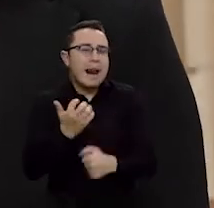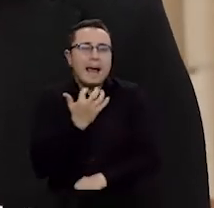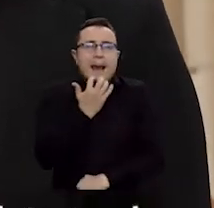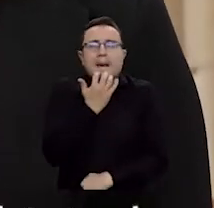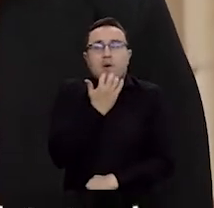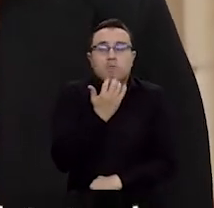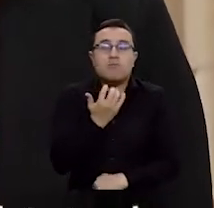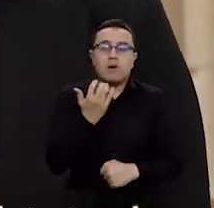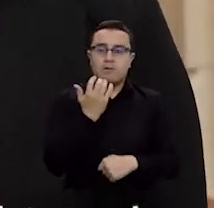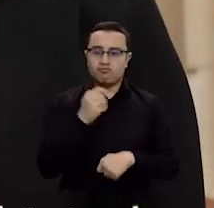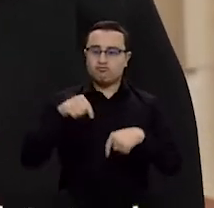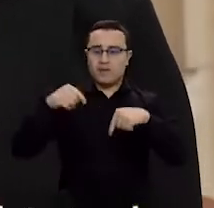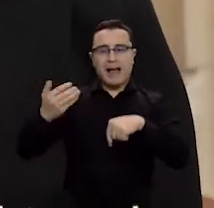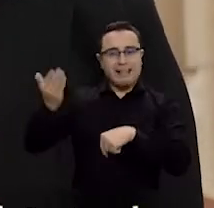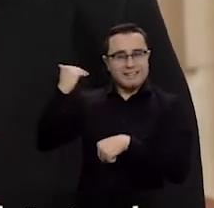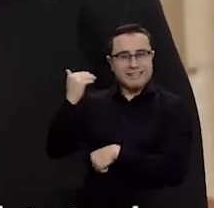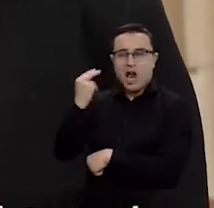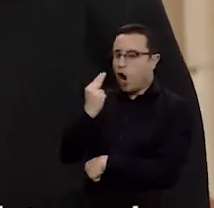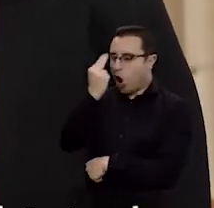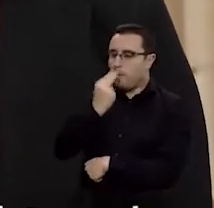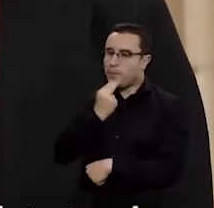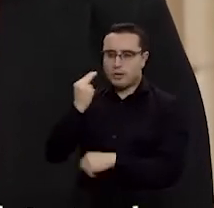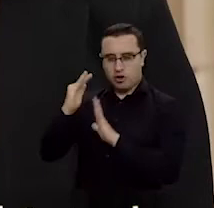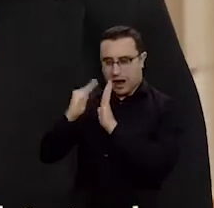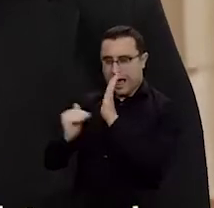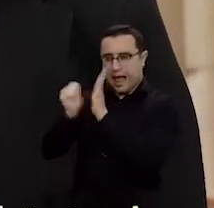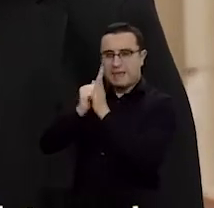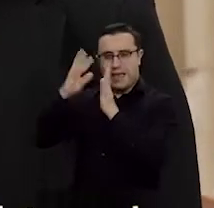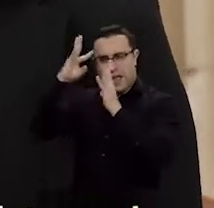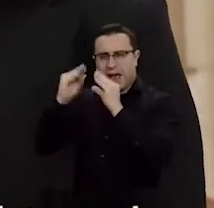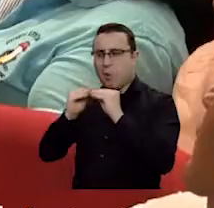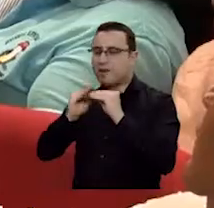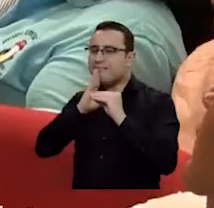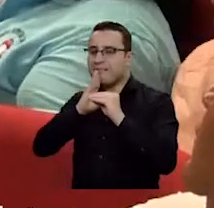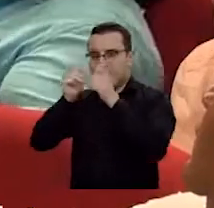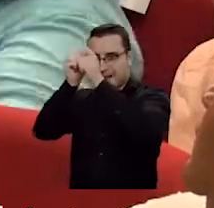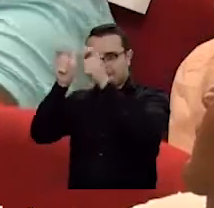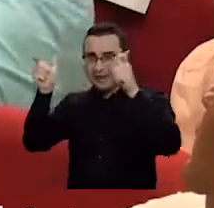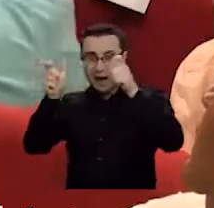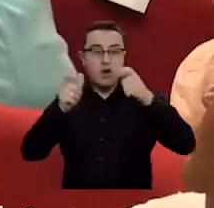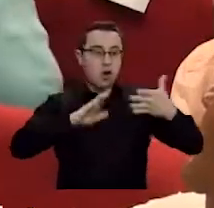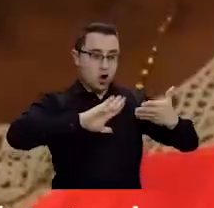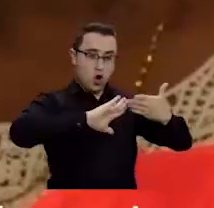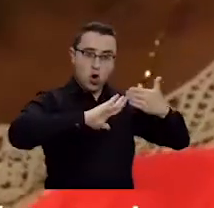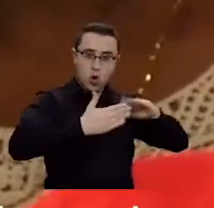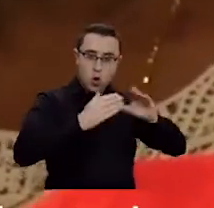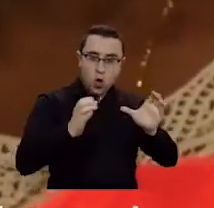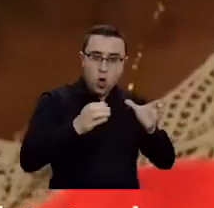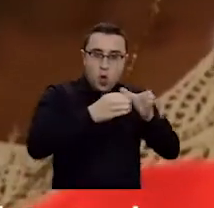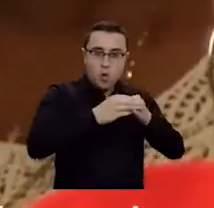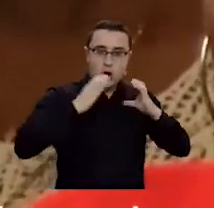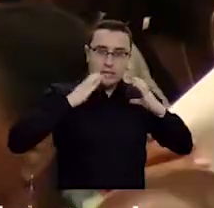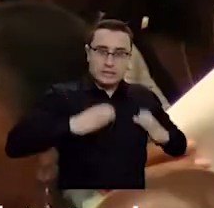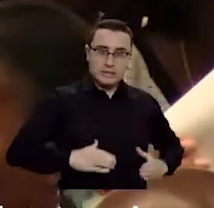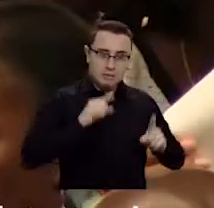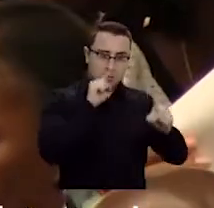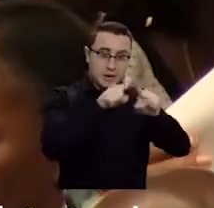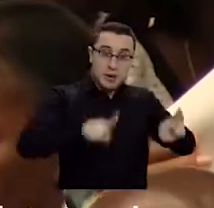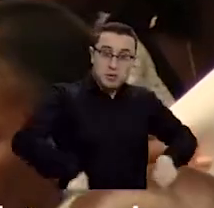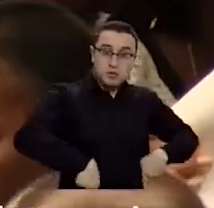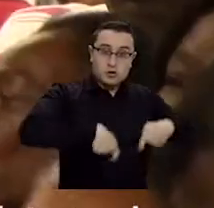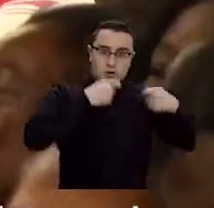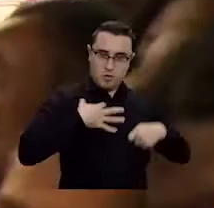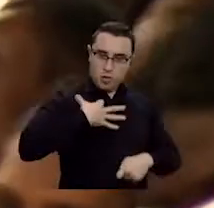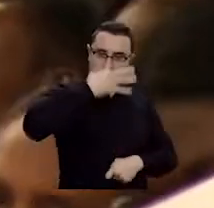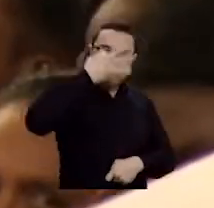sobre los compromisos que se hicieron en el acta de acuerdo entre el Estado y el Comité Cívico por